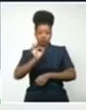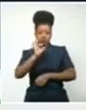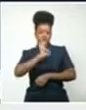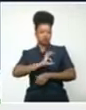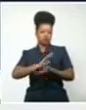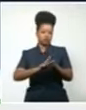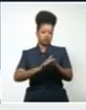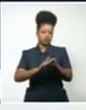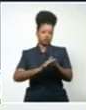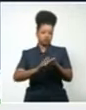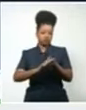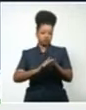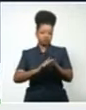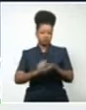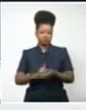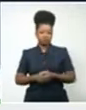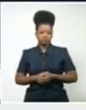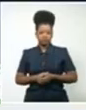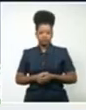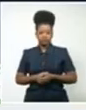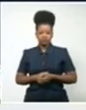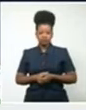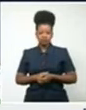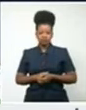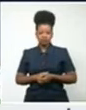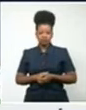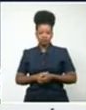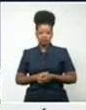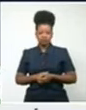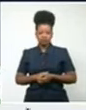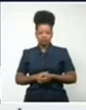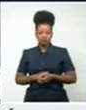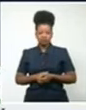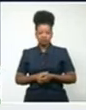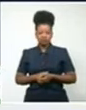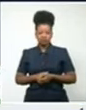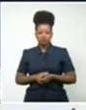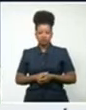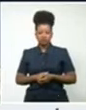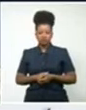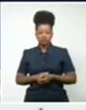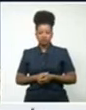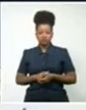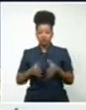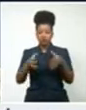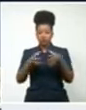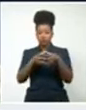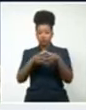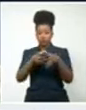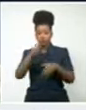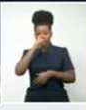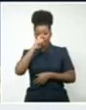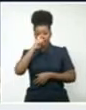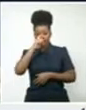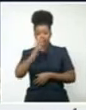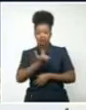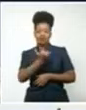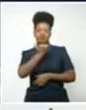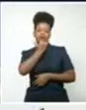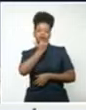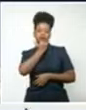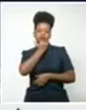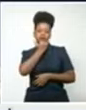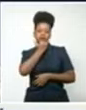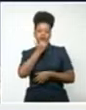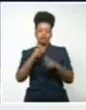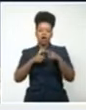sido asintomáticas. El grupo de edad afectado, o por lo menos con mayor número de